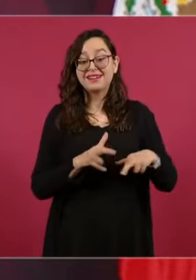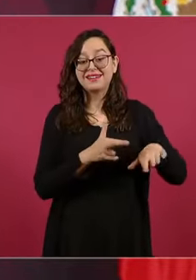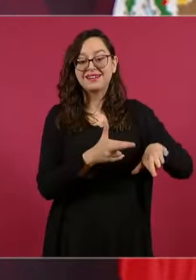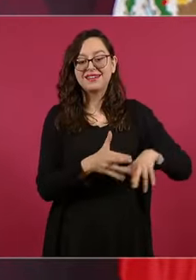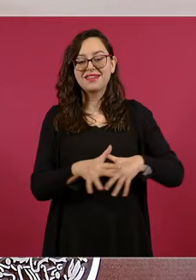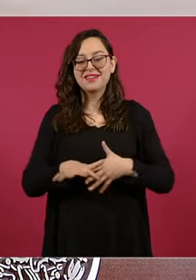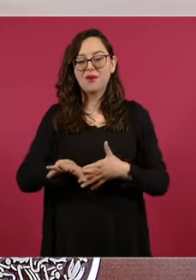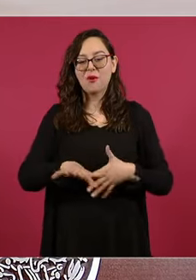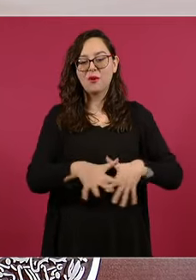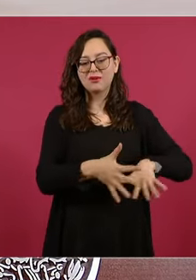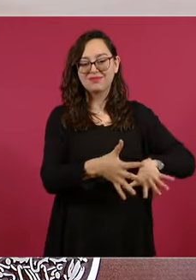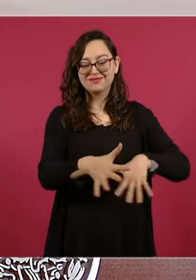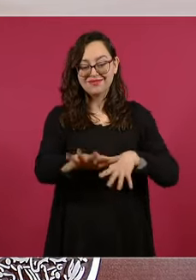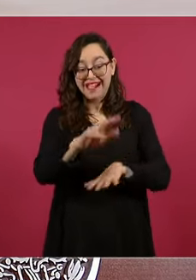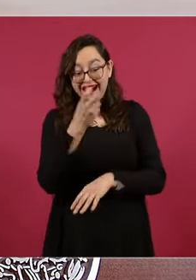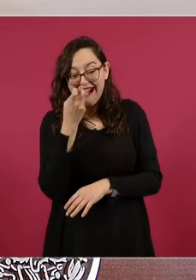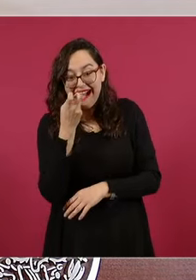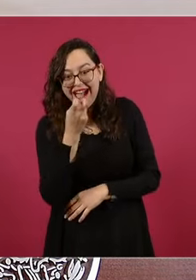los arroyos.